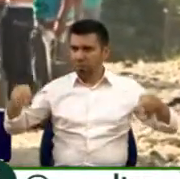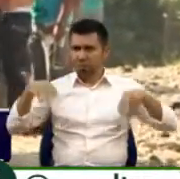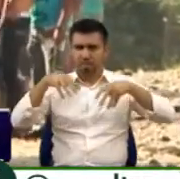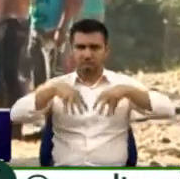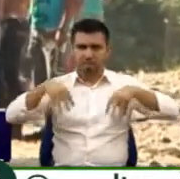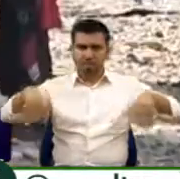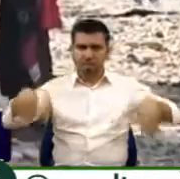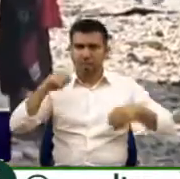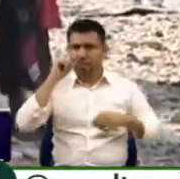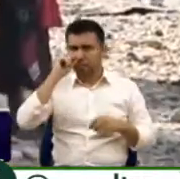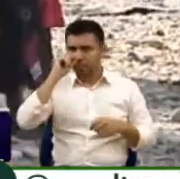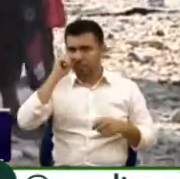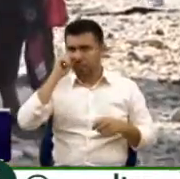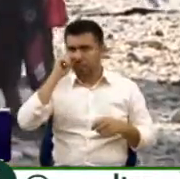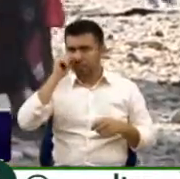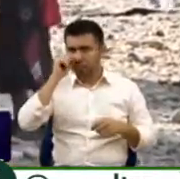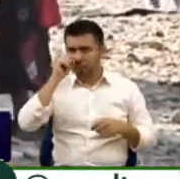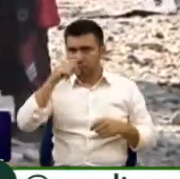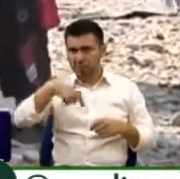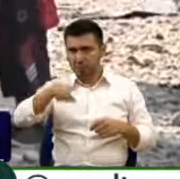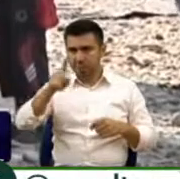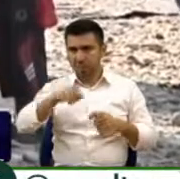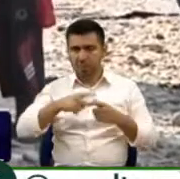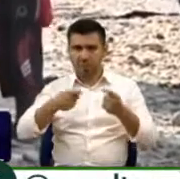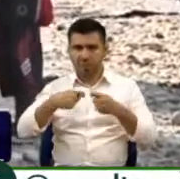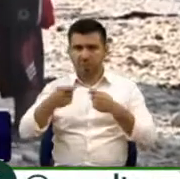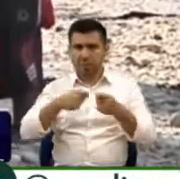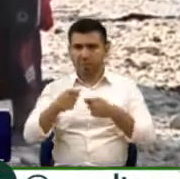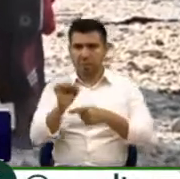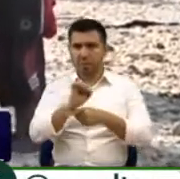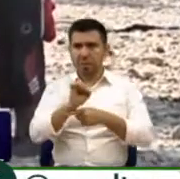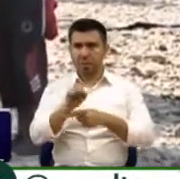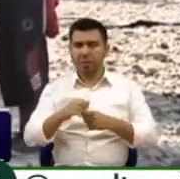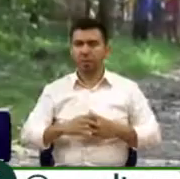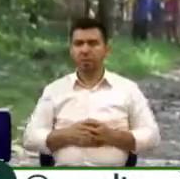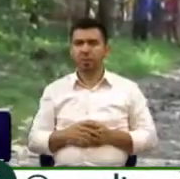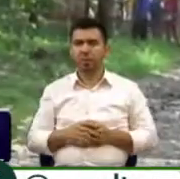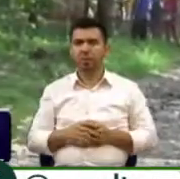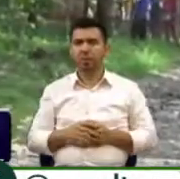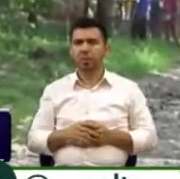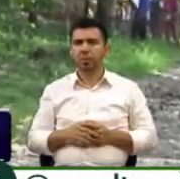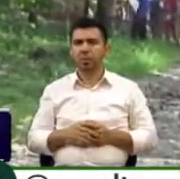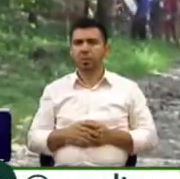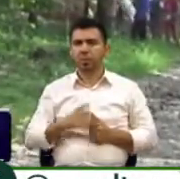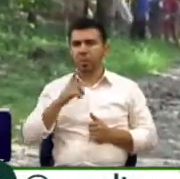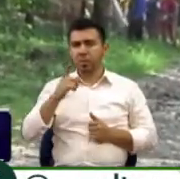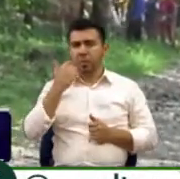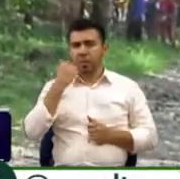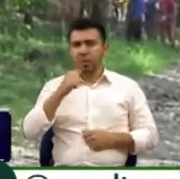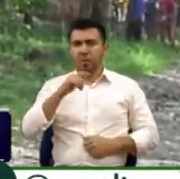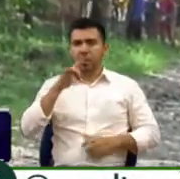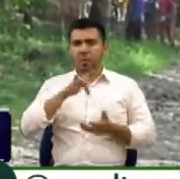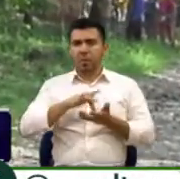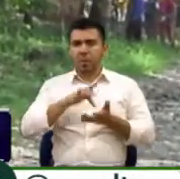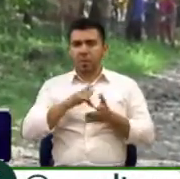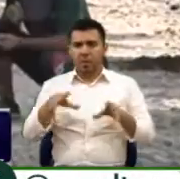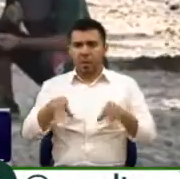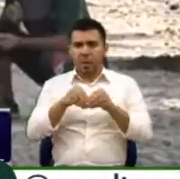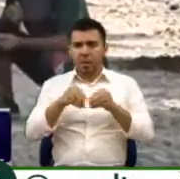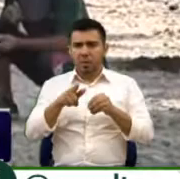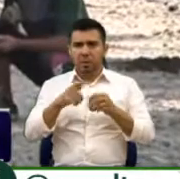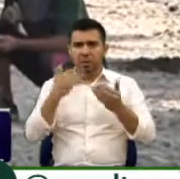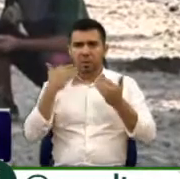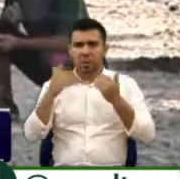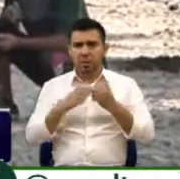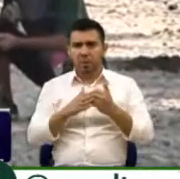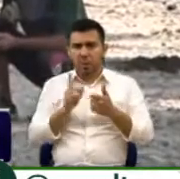en el país se mueve por donde se mueve la economía del país. Uno de los integrantes de CISCA, una de las asociaciones de campesinos en el Catatumbo,